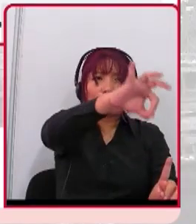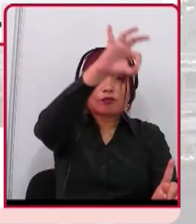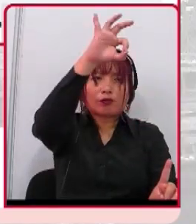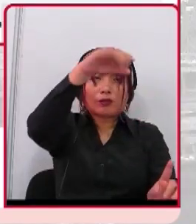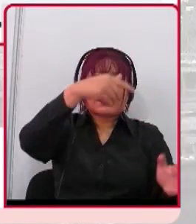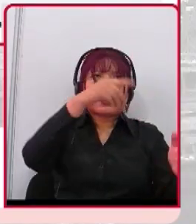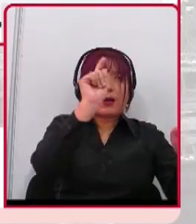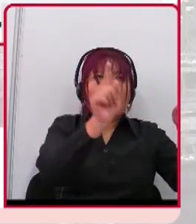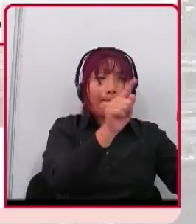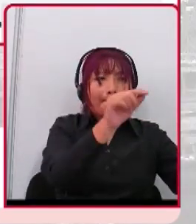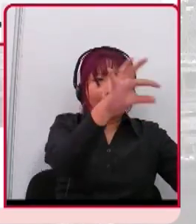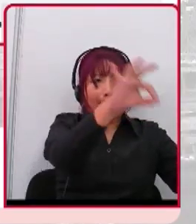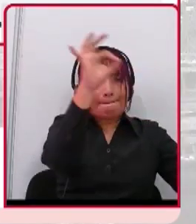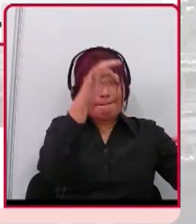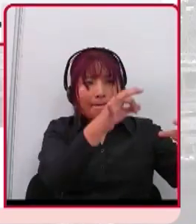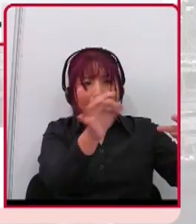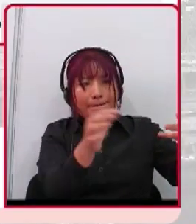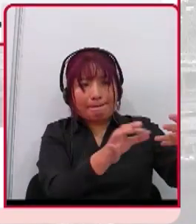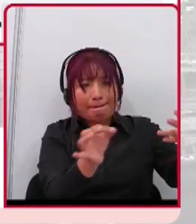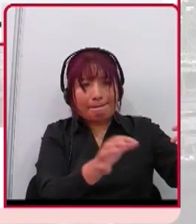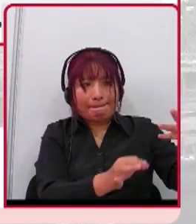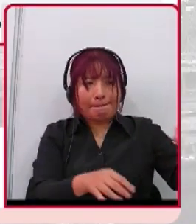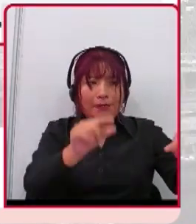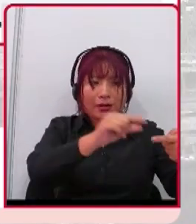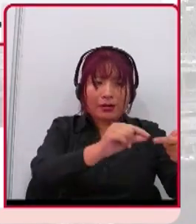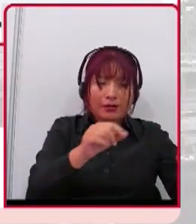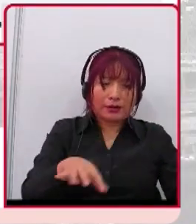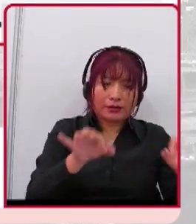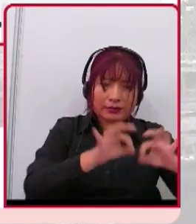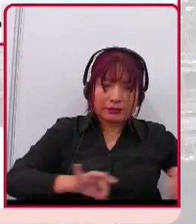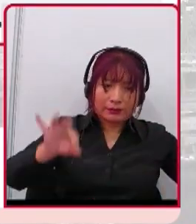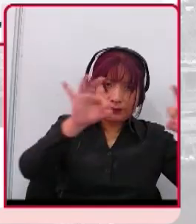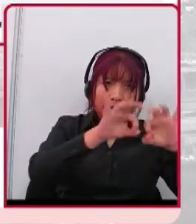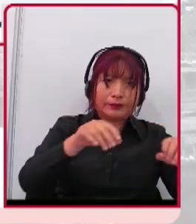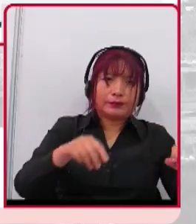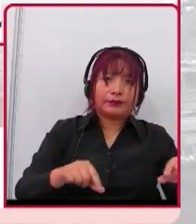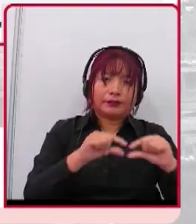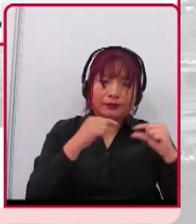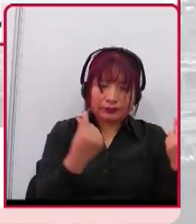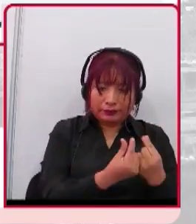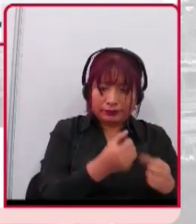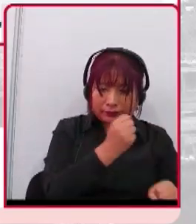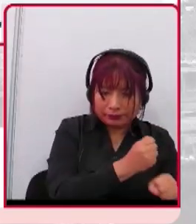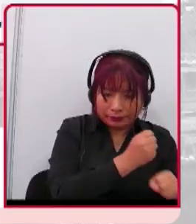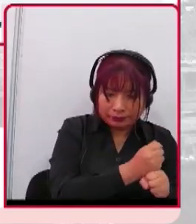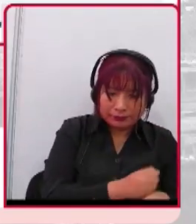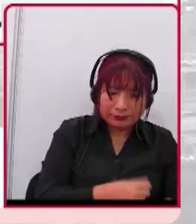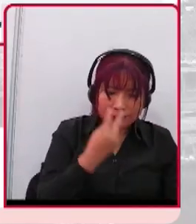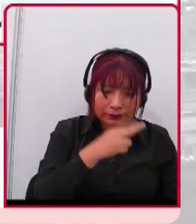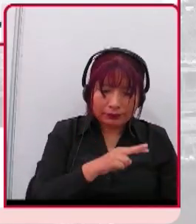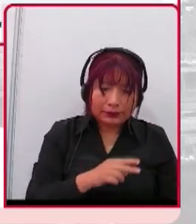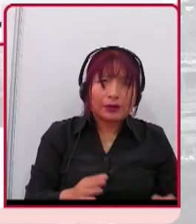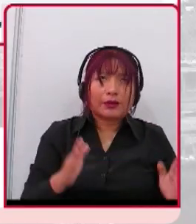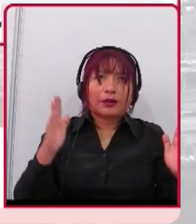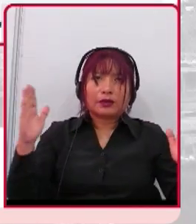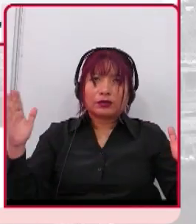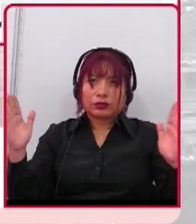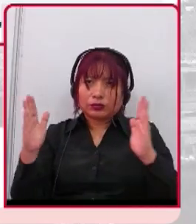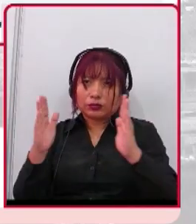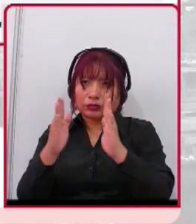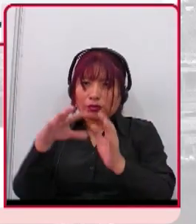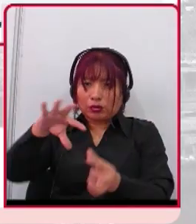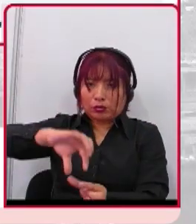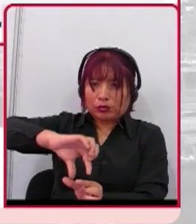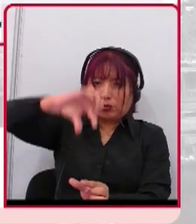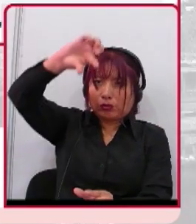principales equipos de la etapa de comminución y en estos equipos identificamos que nuestro principal cuello de botella era